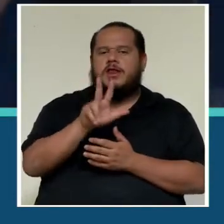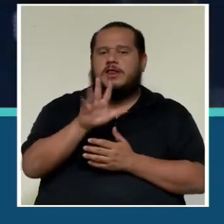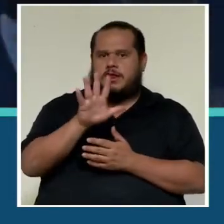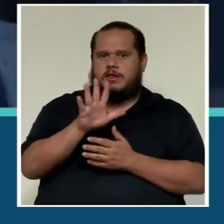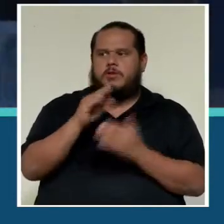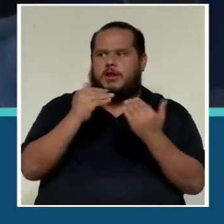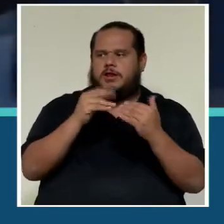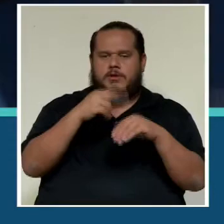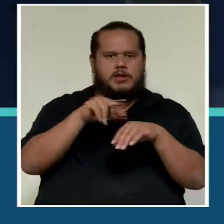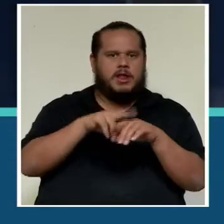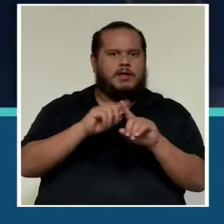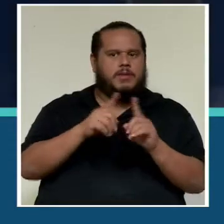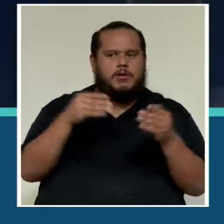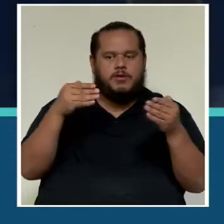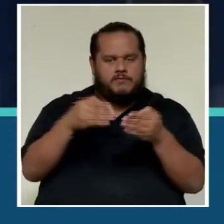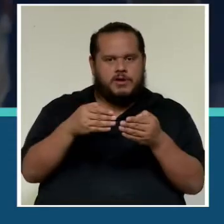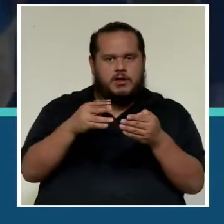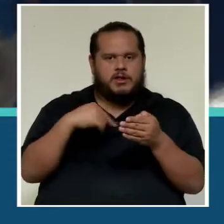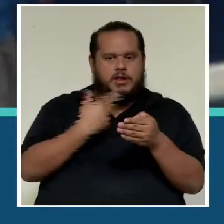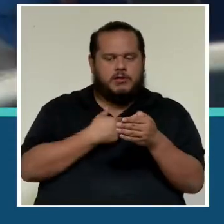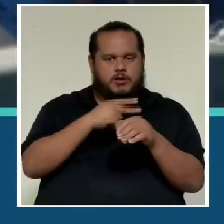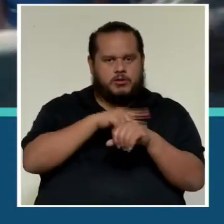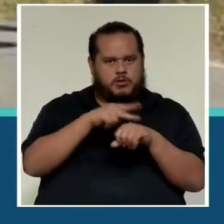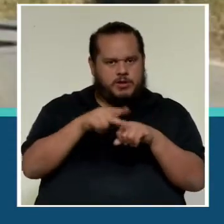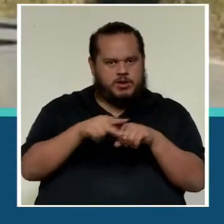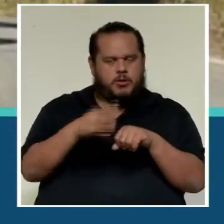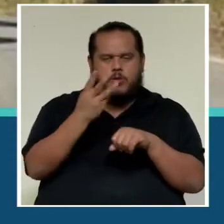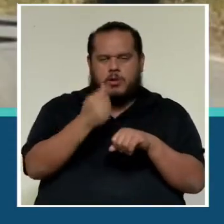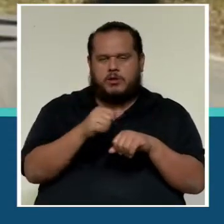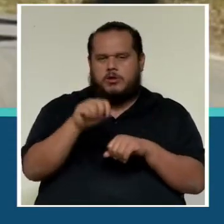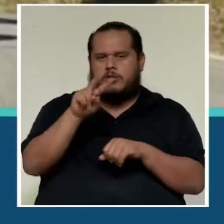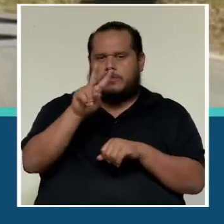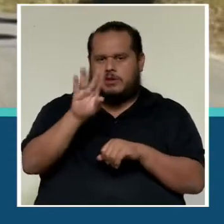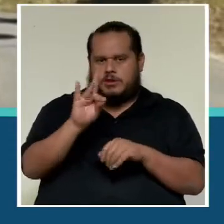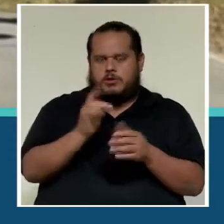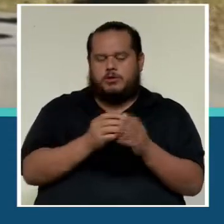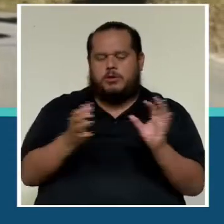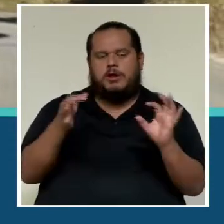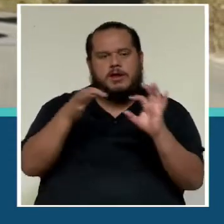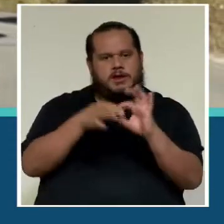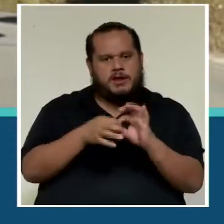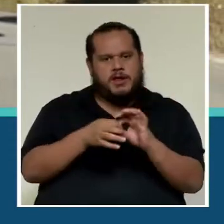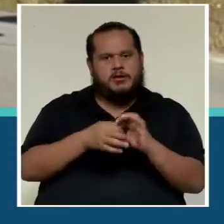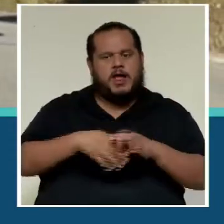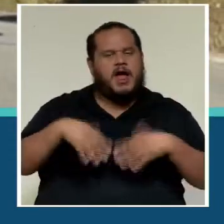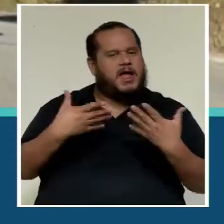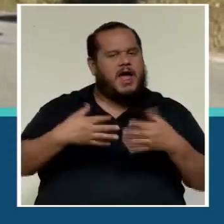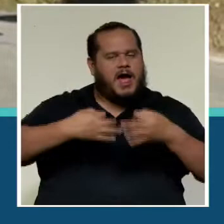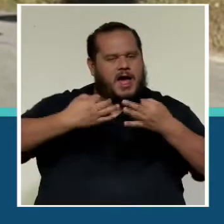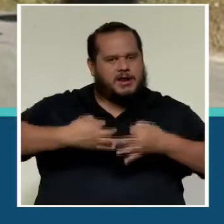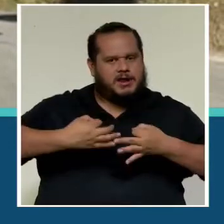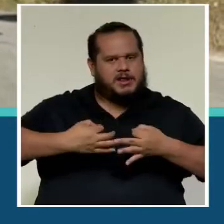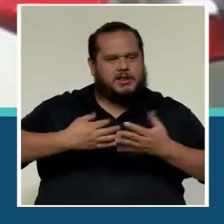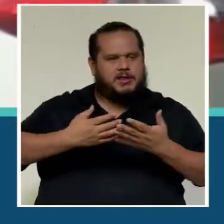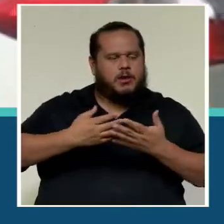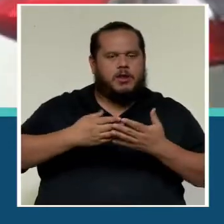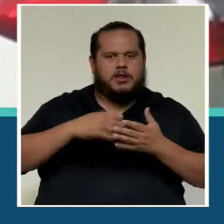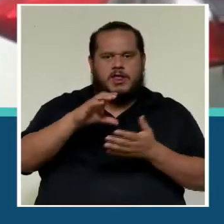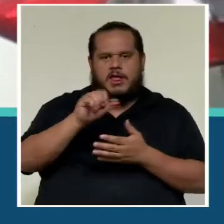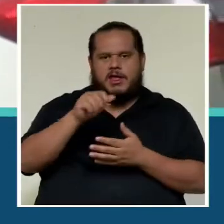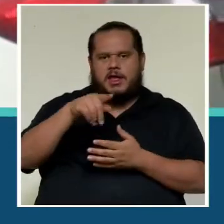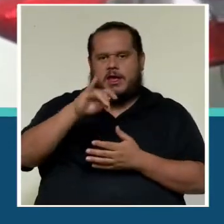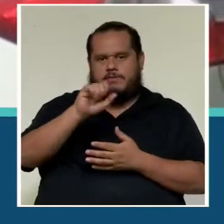nivel nacional, pero enfocados en nuestro cantón fueron un total de 28, ligados a la legitimación de capitales.